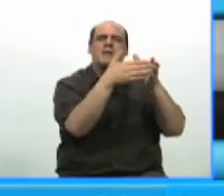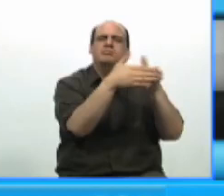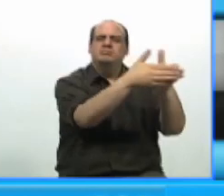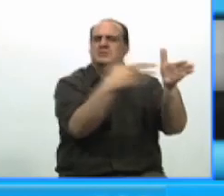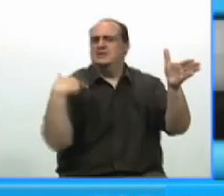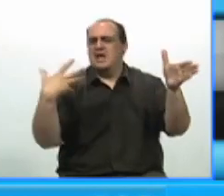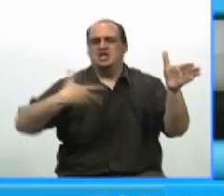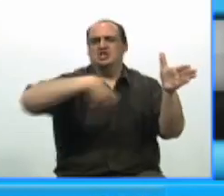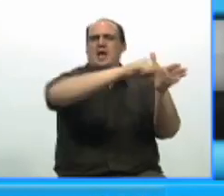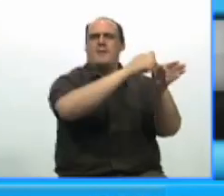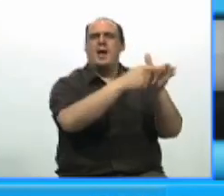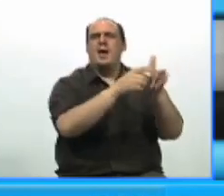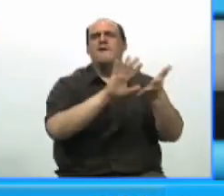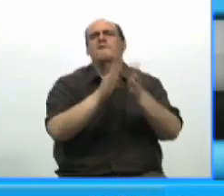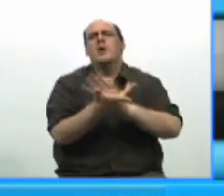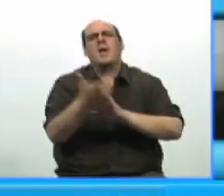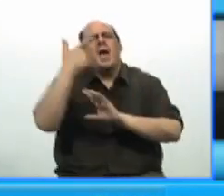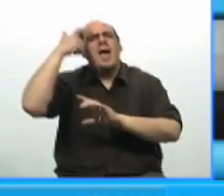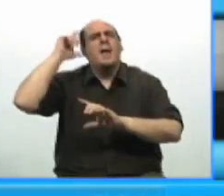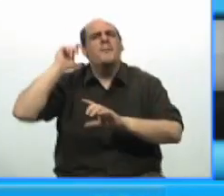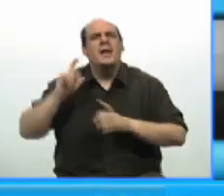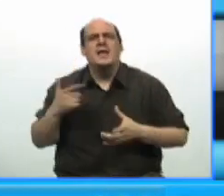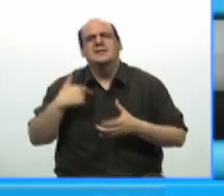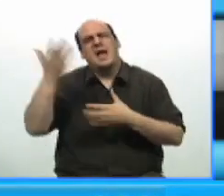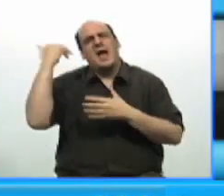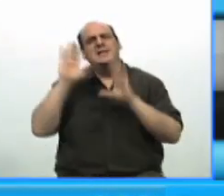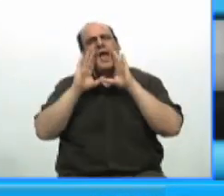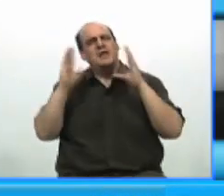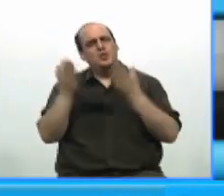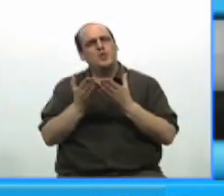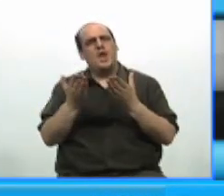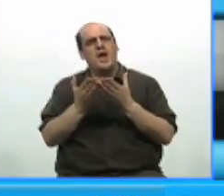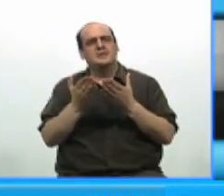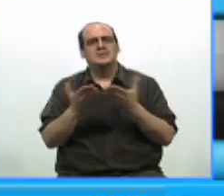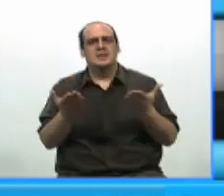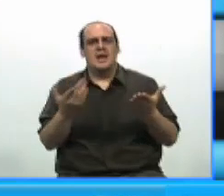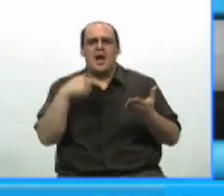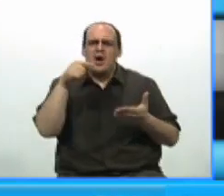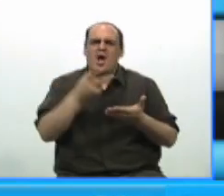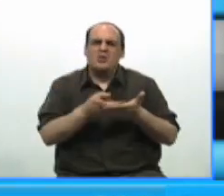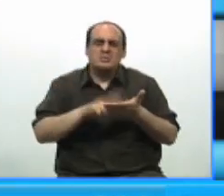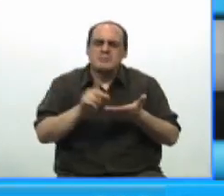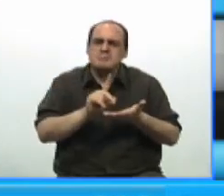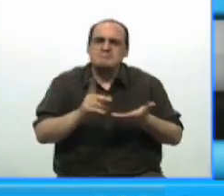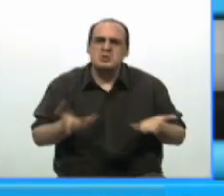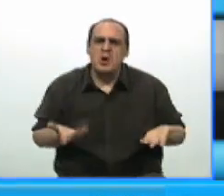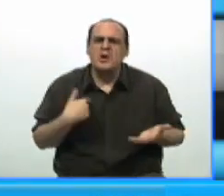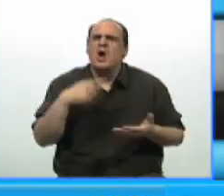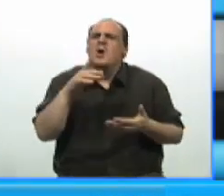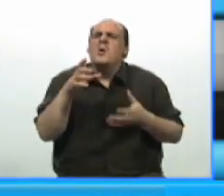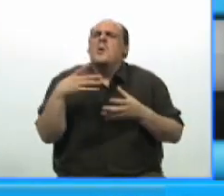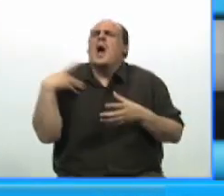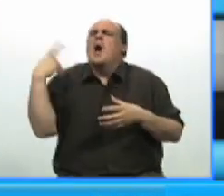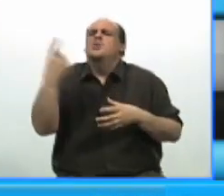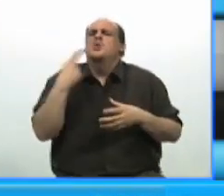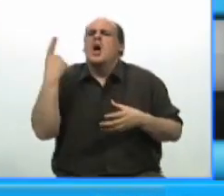por la experiencia que estás viendo ahora, por la que tuviste en Estudiantes, pero que lamentablemente no se repite tanto. ¿Por qué crees que a los dirigentes del fútbol